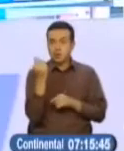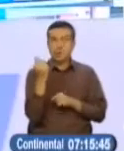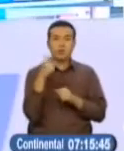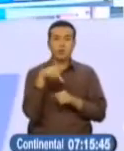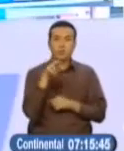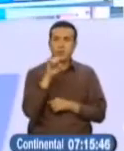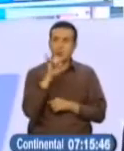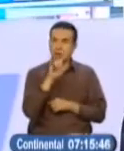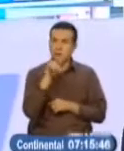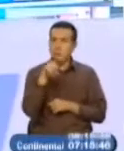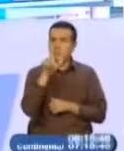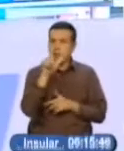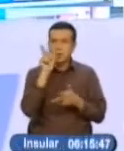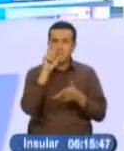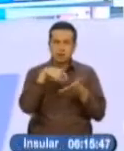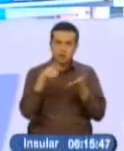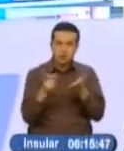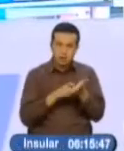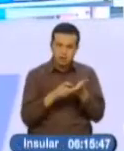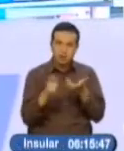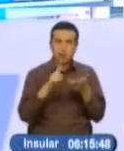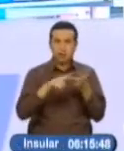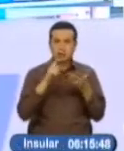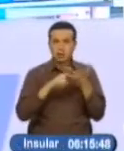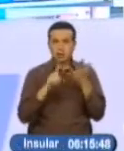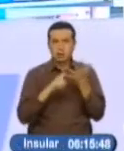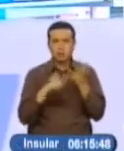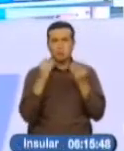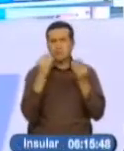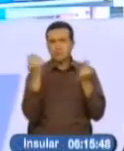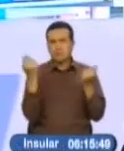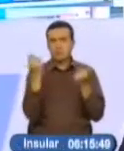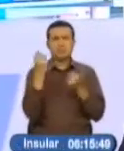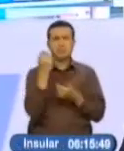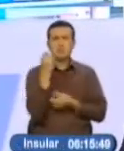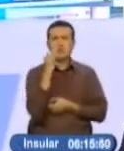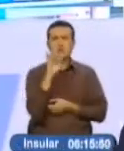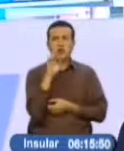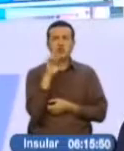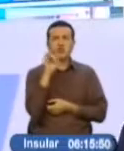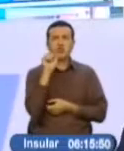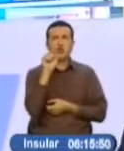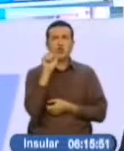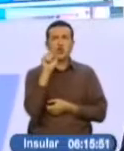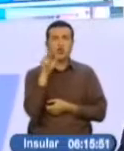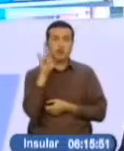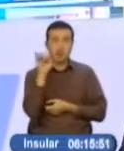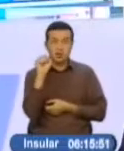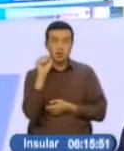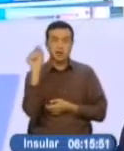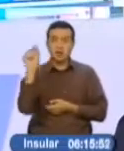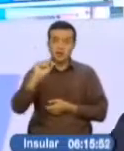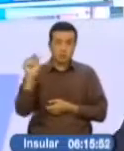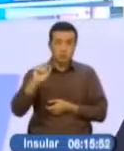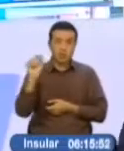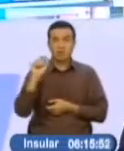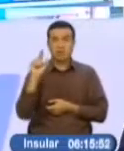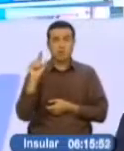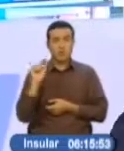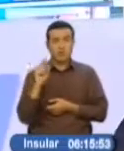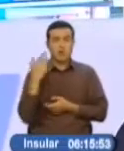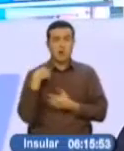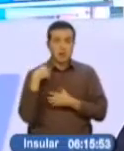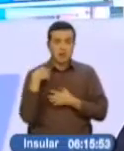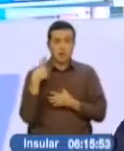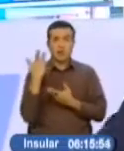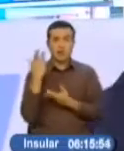PayPal, tarjetas de crédito, pero también crowdfunding, crowdlending, factoring, factor repo, descuentos, redescuentos,